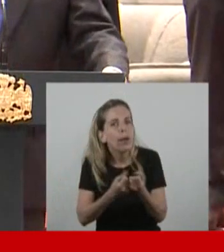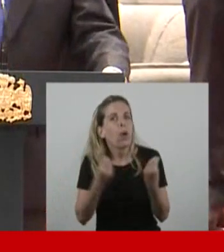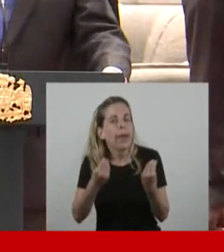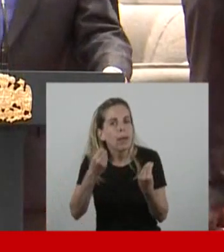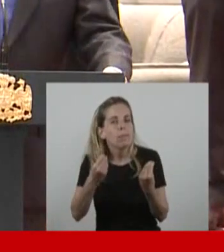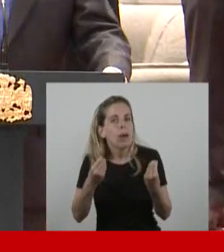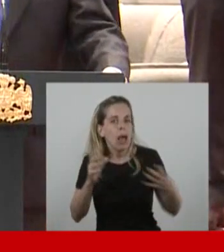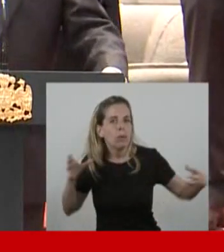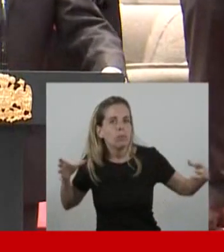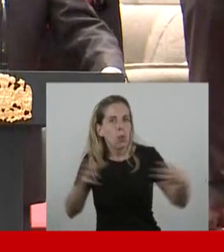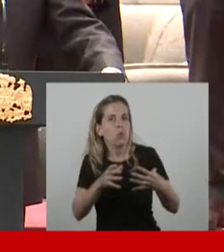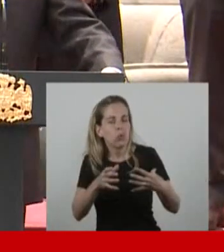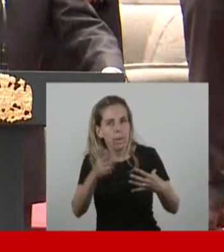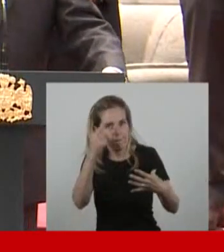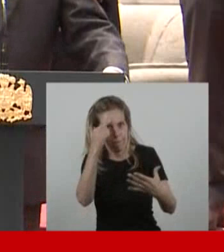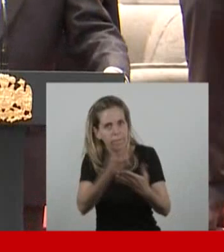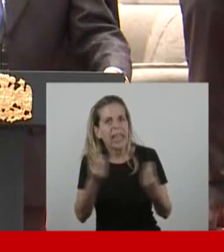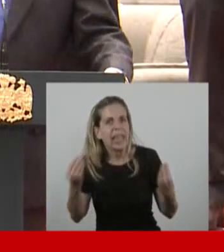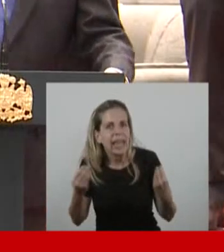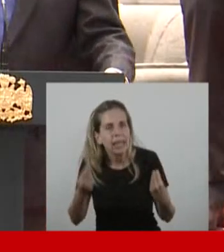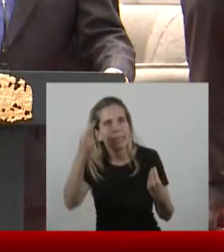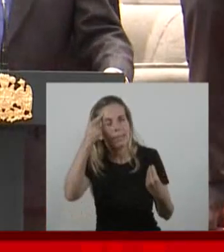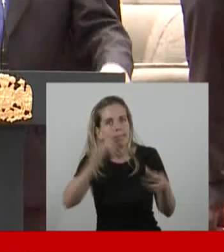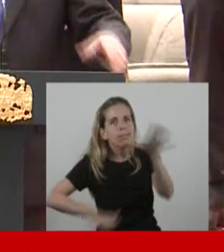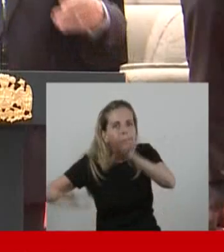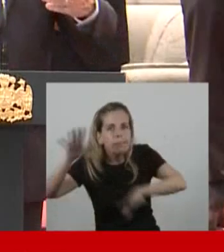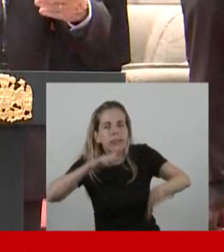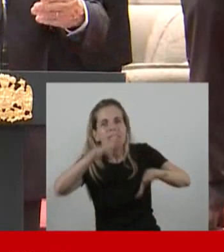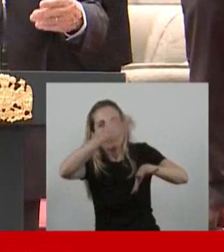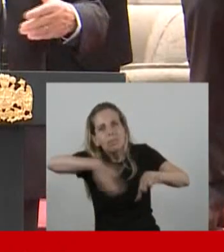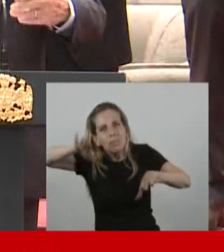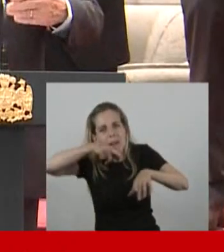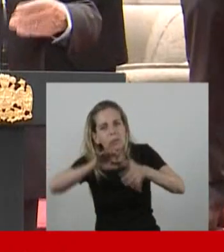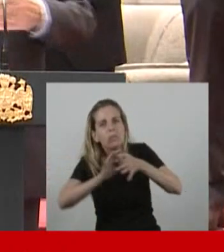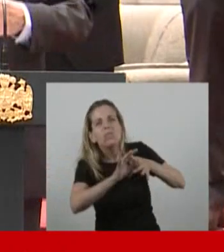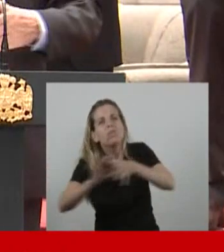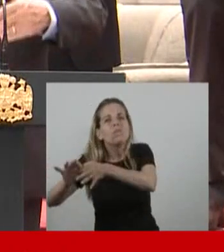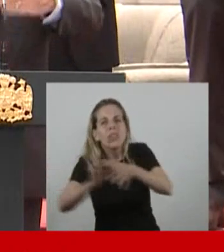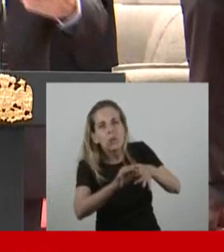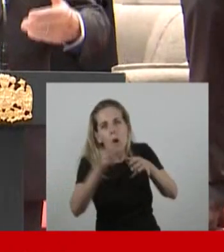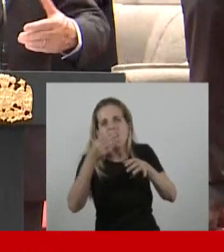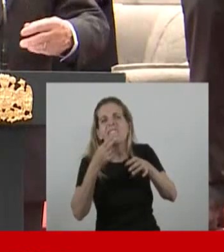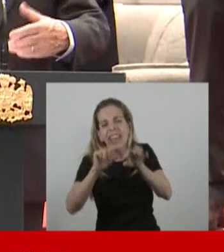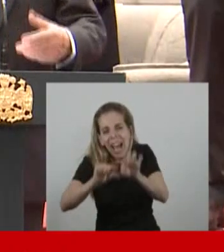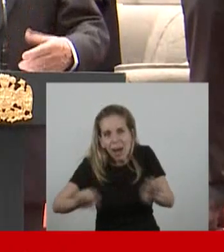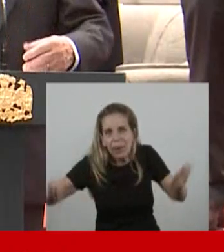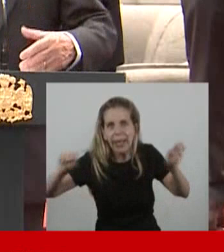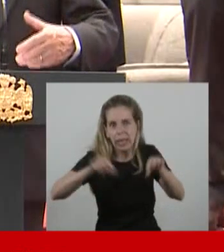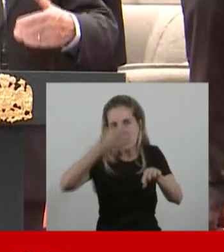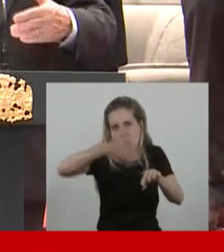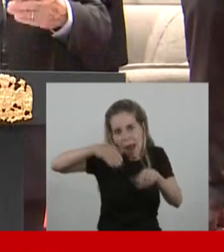conjunto la construcción de un cable óptico submarino que va a unir a Chile, Argentina y América del